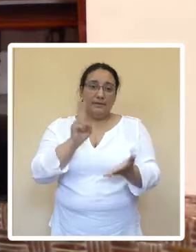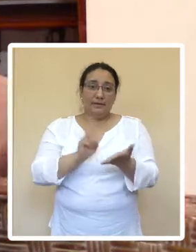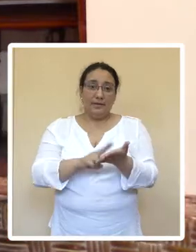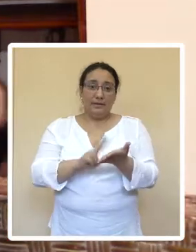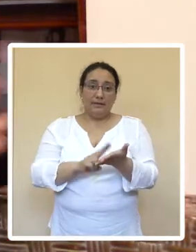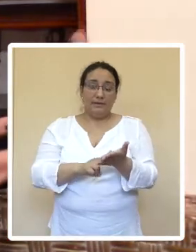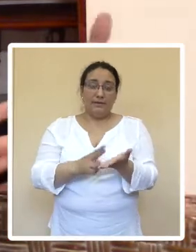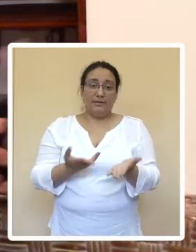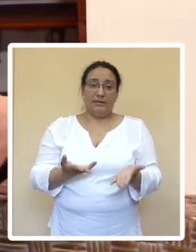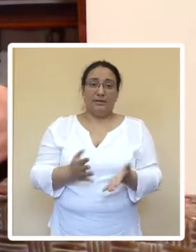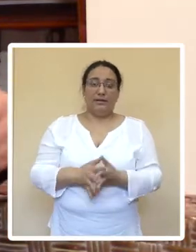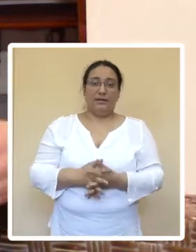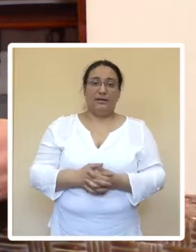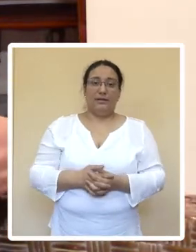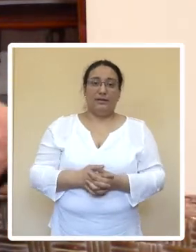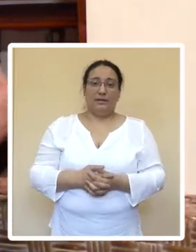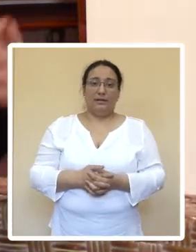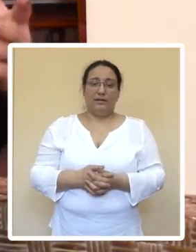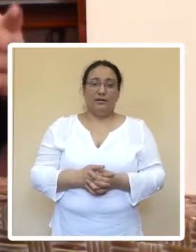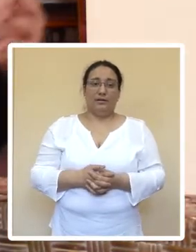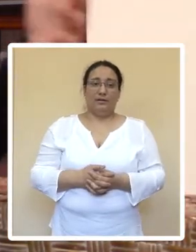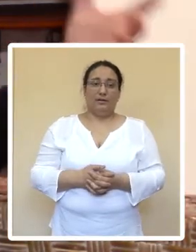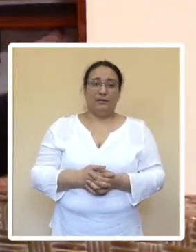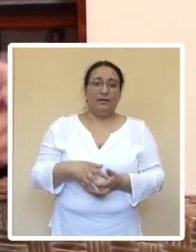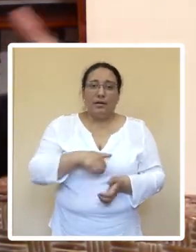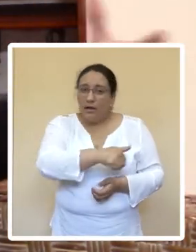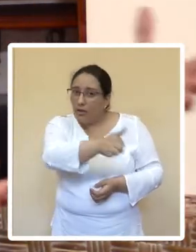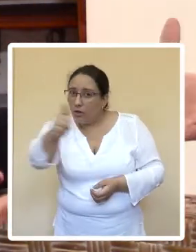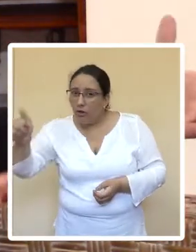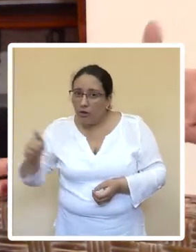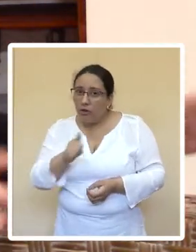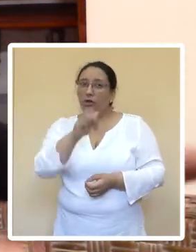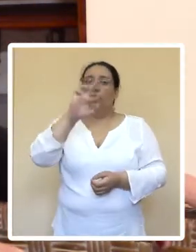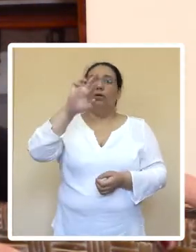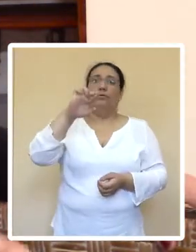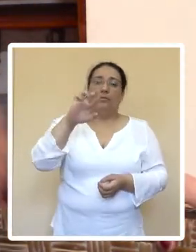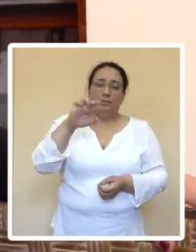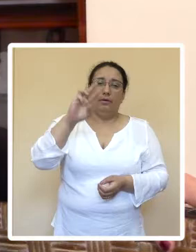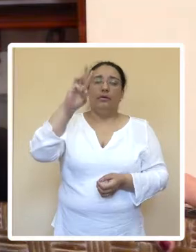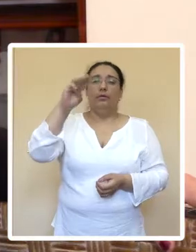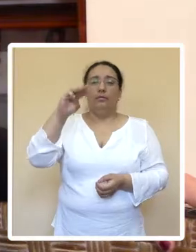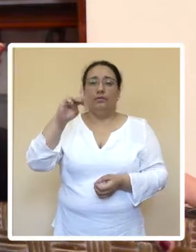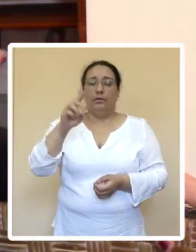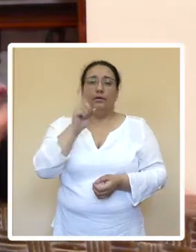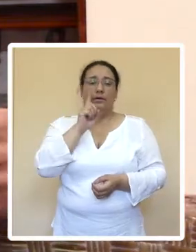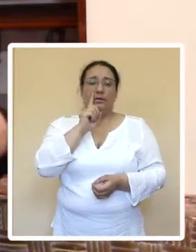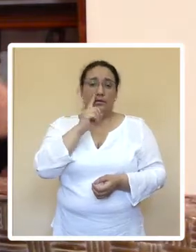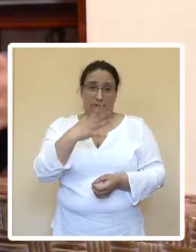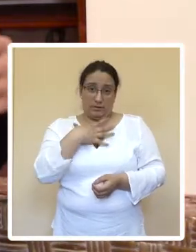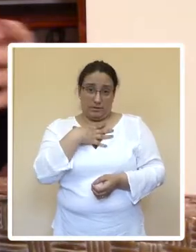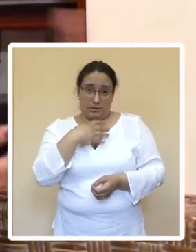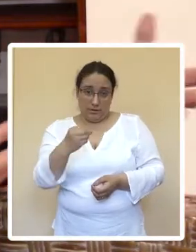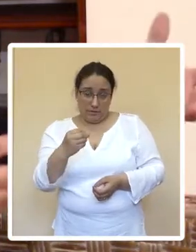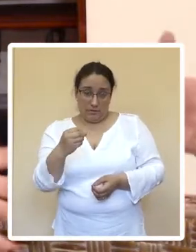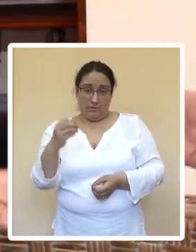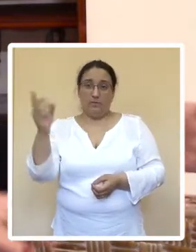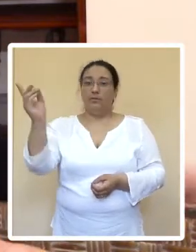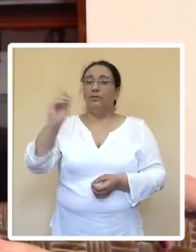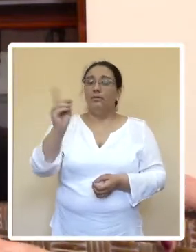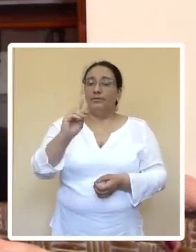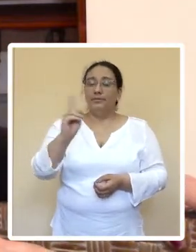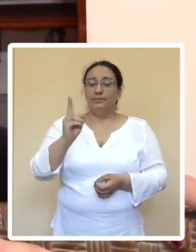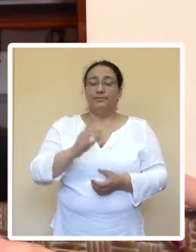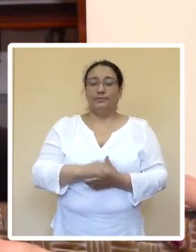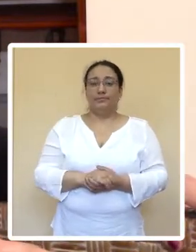y la verdad, llamarlo a generar a todos los papás que tengan, si tienen hijos con